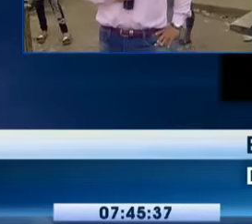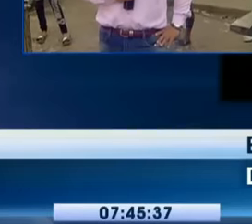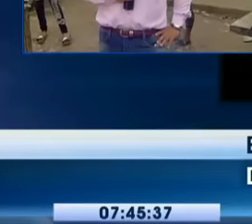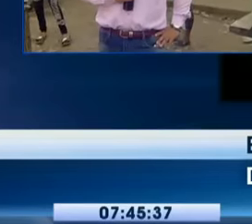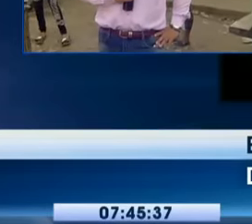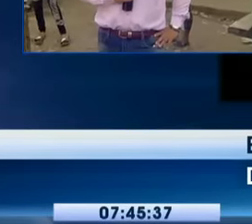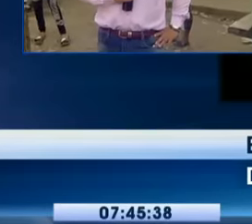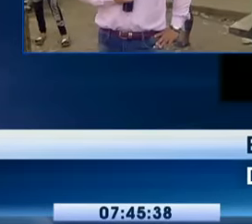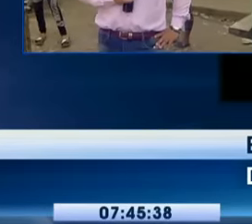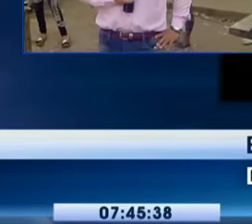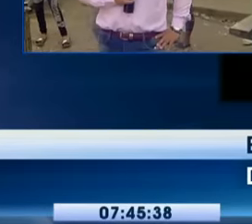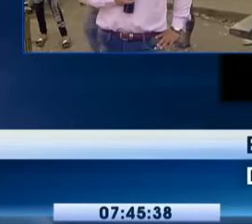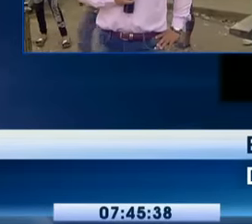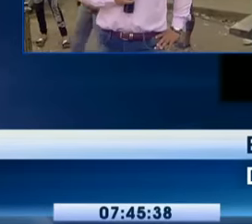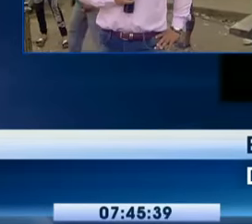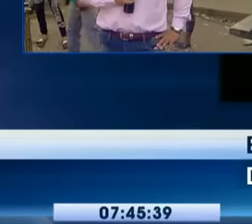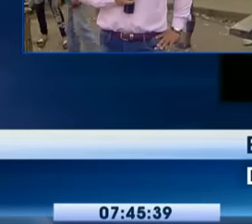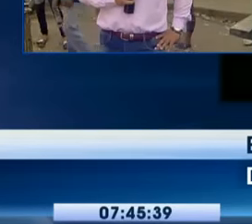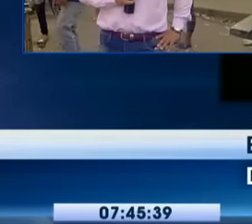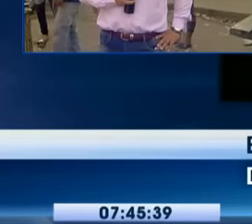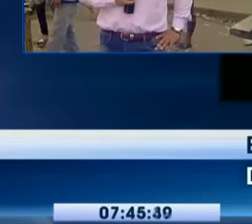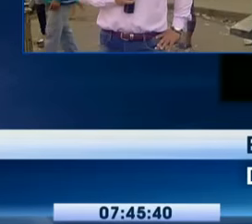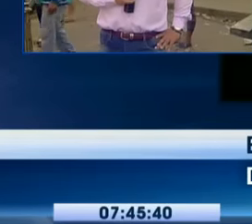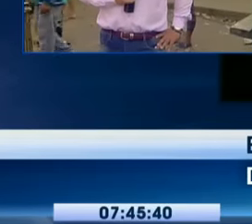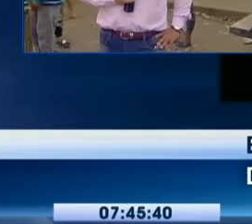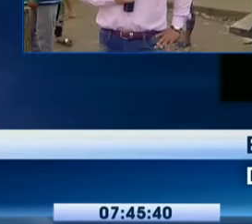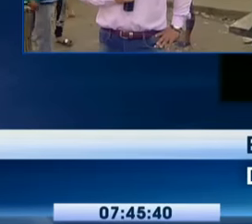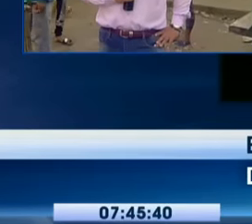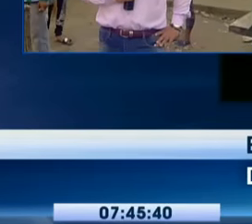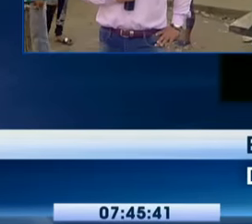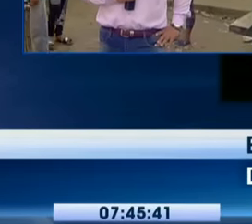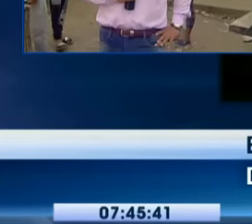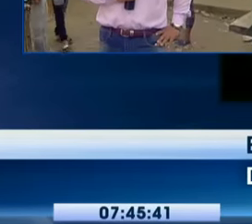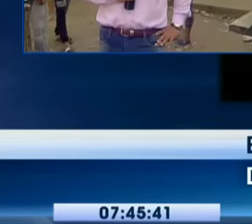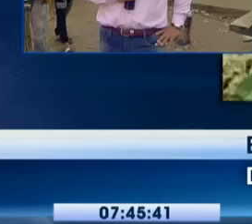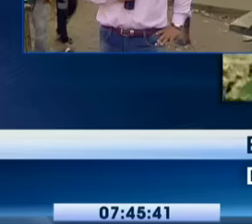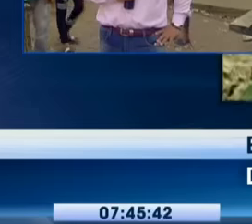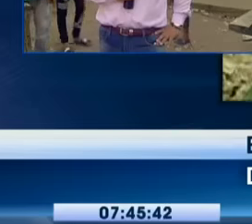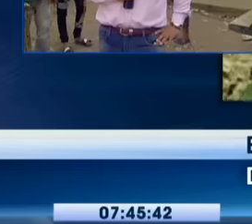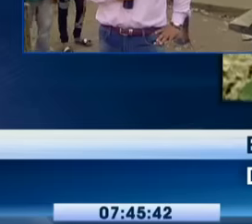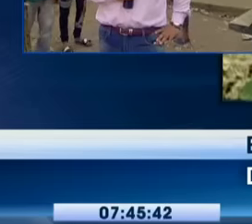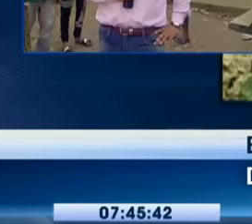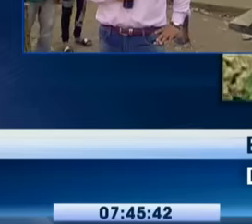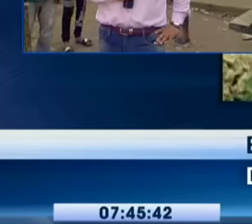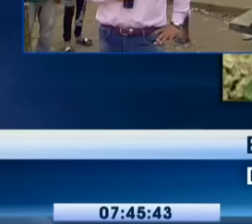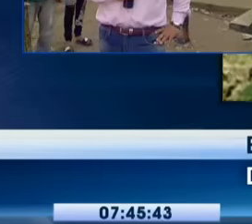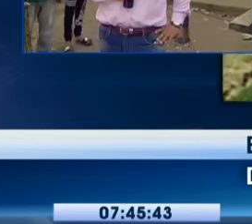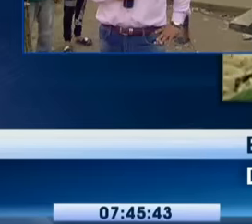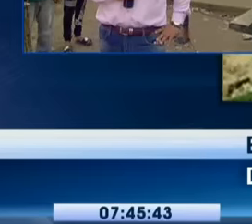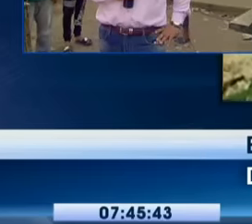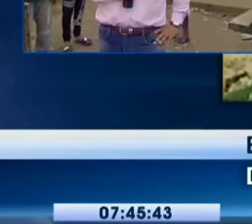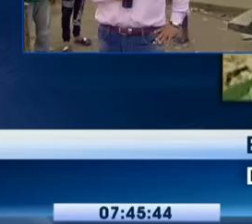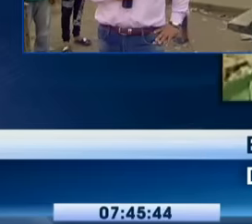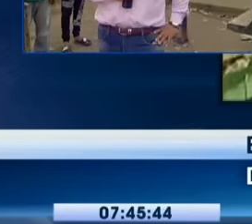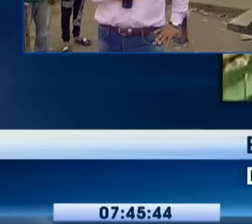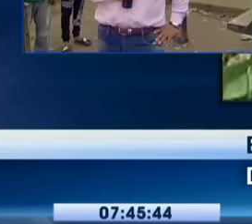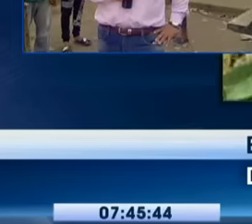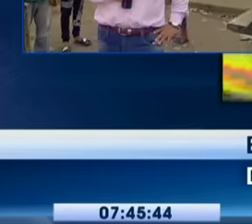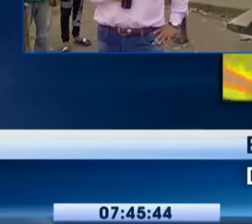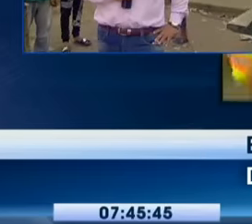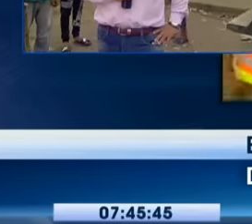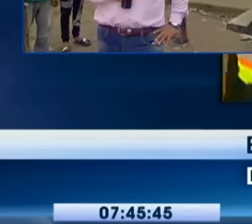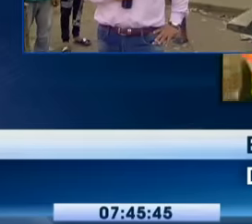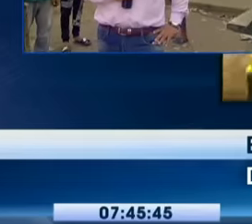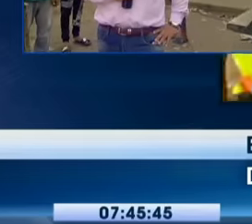motiva el crimen? Claro que sí. Hay muchas versiones. El señor que supuestamente es uno de los implicados dice varias cosas.